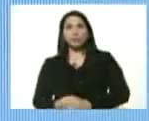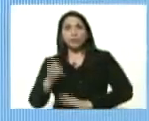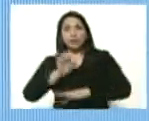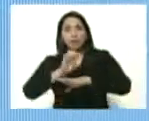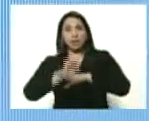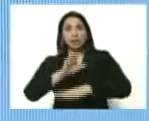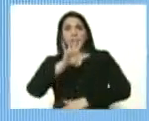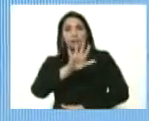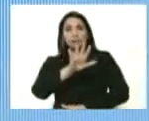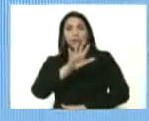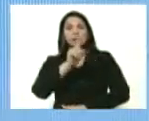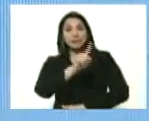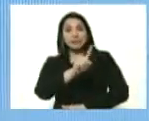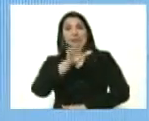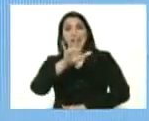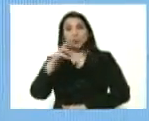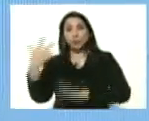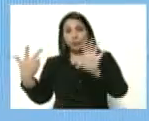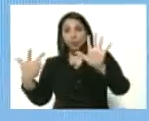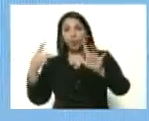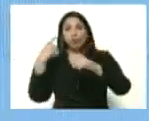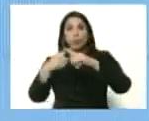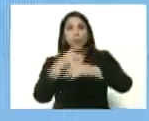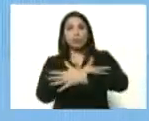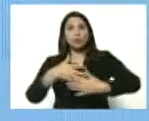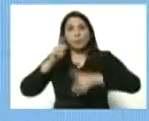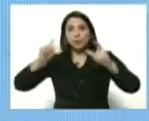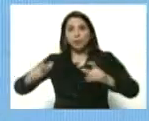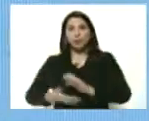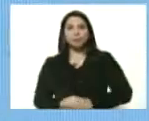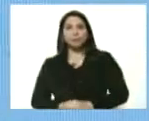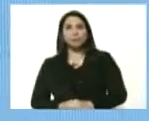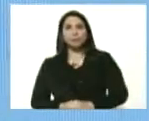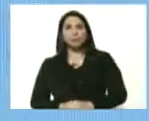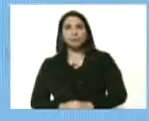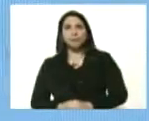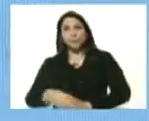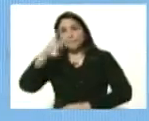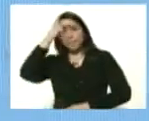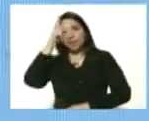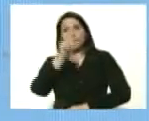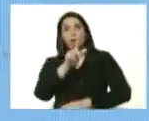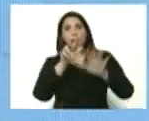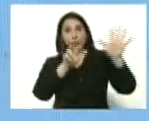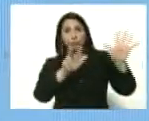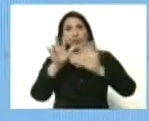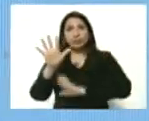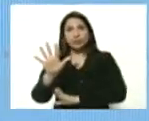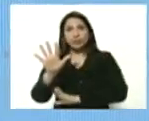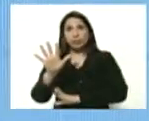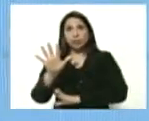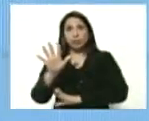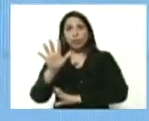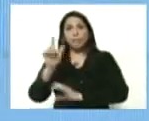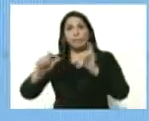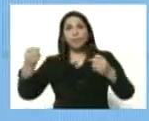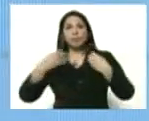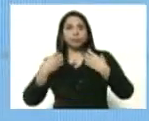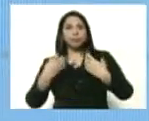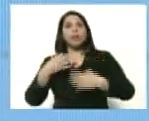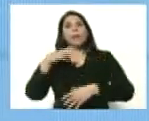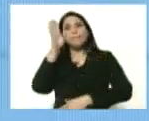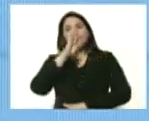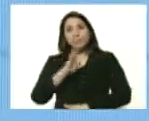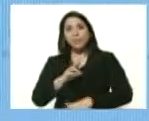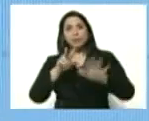tiene 158 casos por millón de habitantes, Perú, que tiene 85 casos por millón de habitantes, Brasil, que